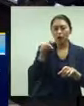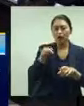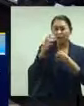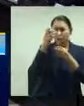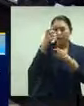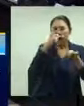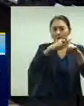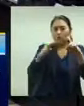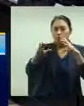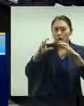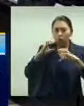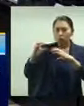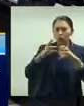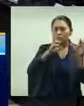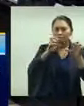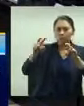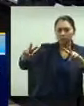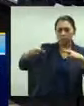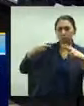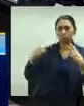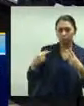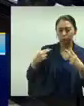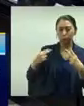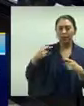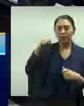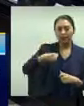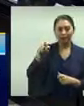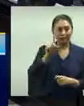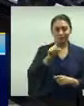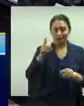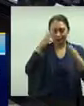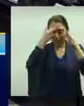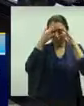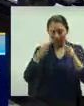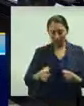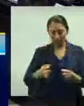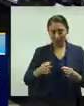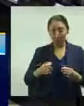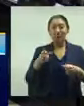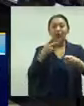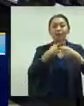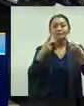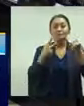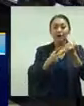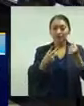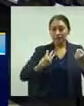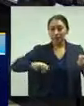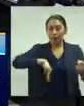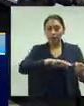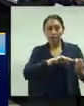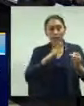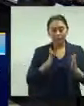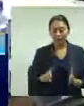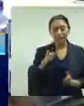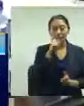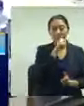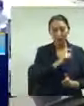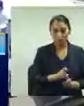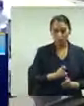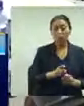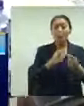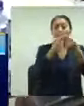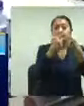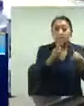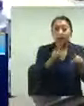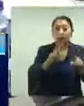nos siguen en línea, tal vez esta no es una decisión de la ministra, viceministra, pero el